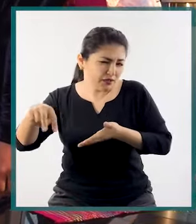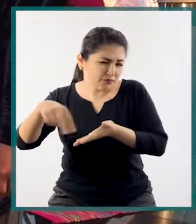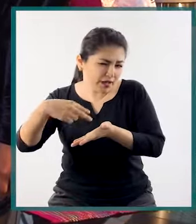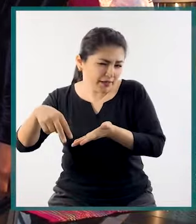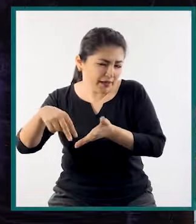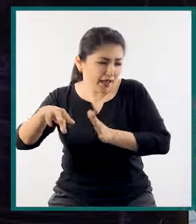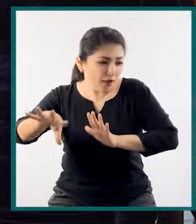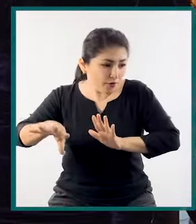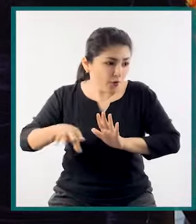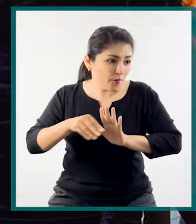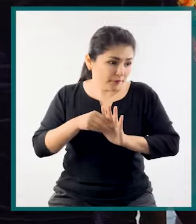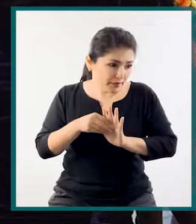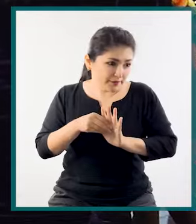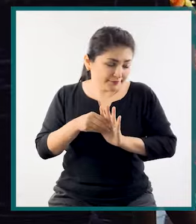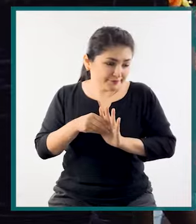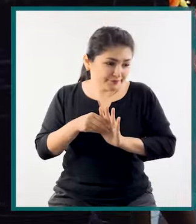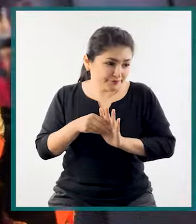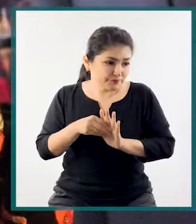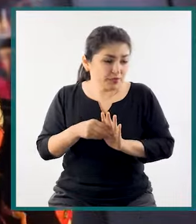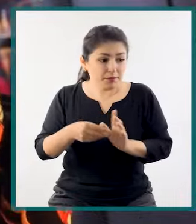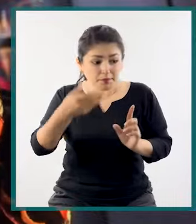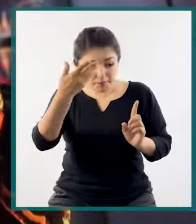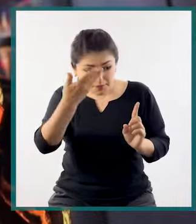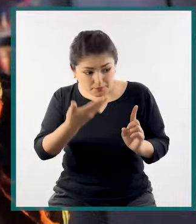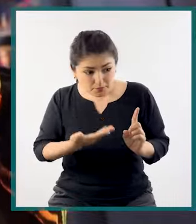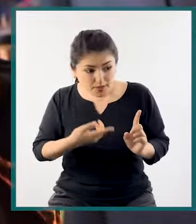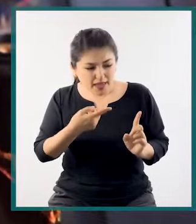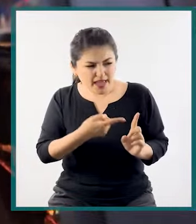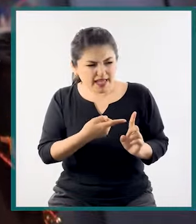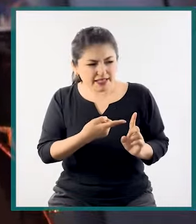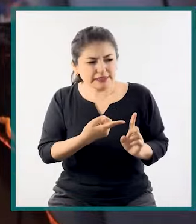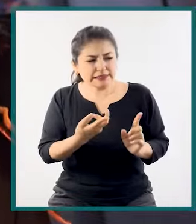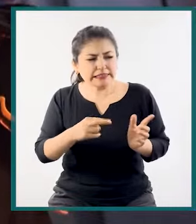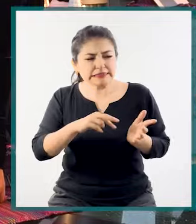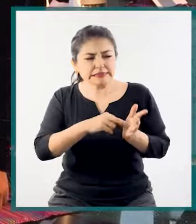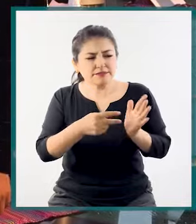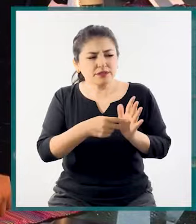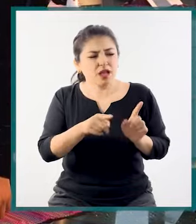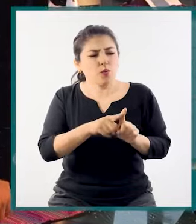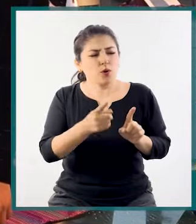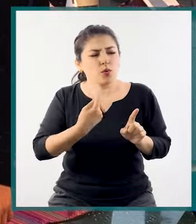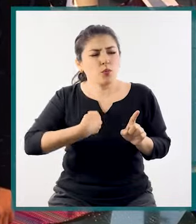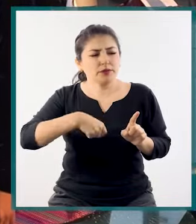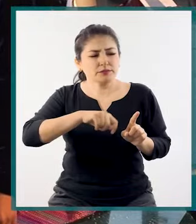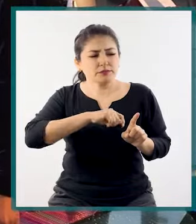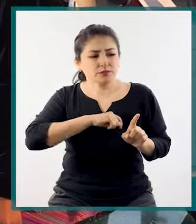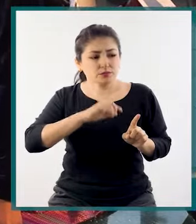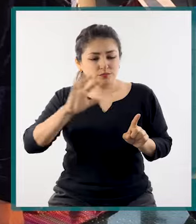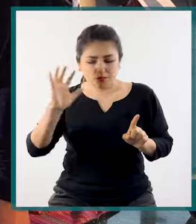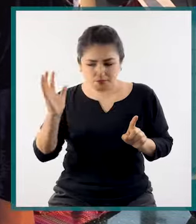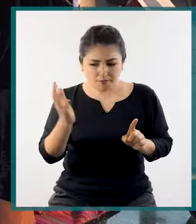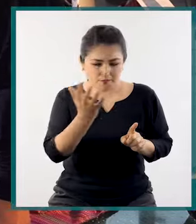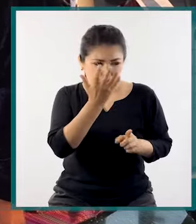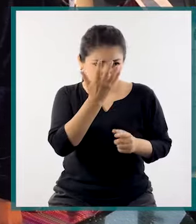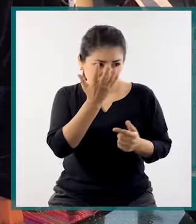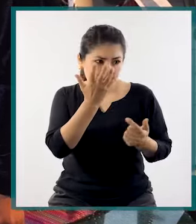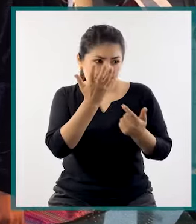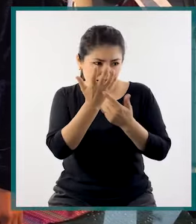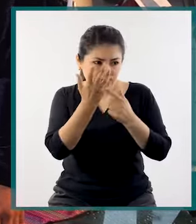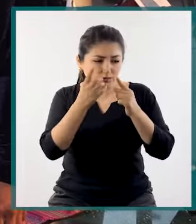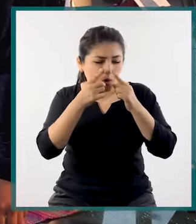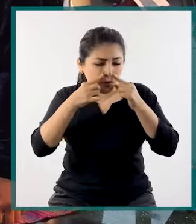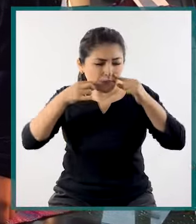minué francés. También vamos a encontrar que este personaje, por ejemplo, representa a un español por la máscara que lleva. Esta máscara